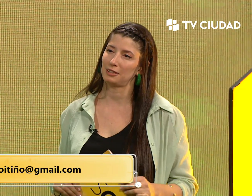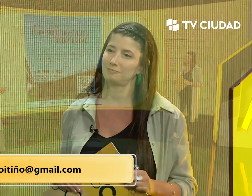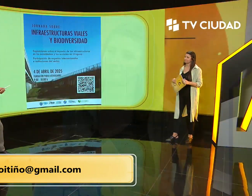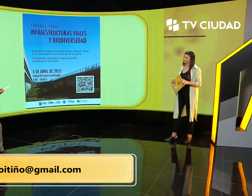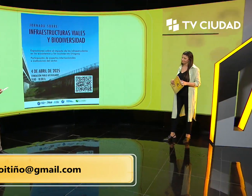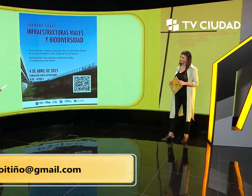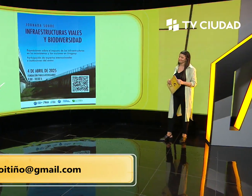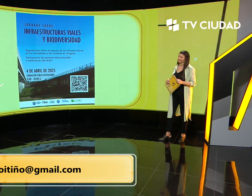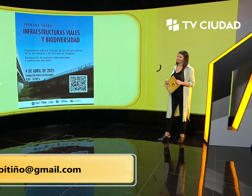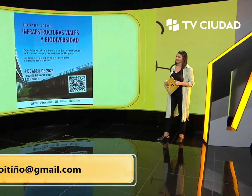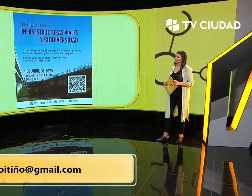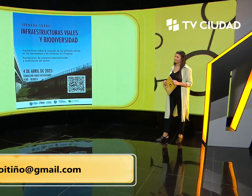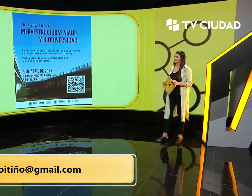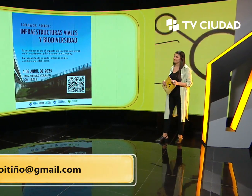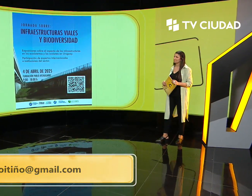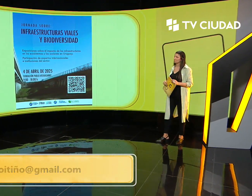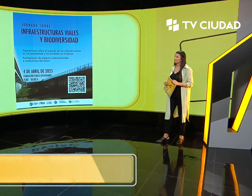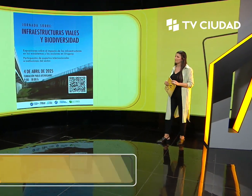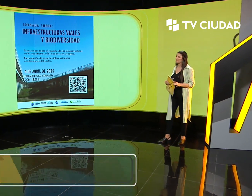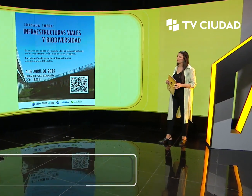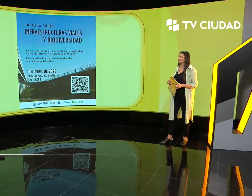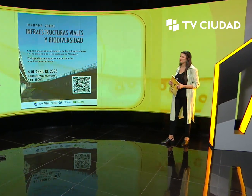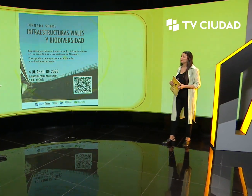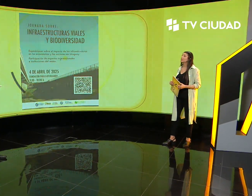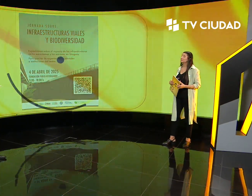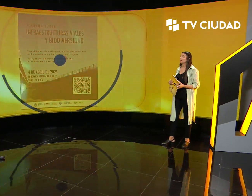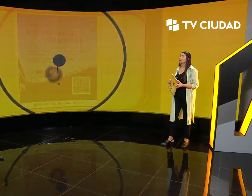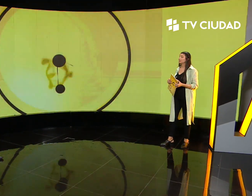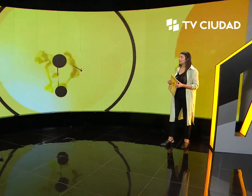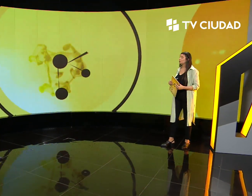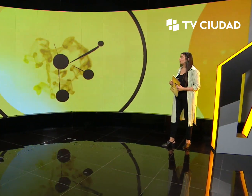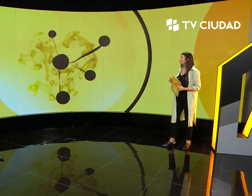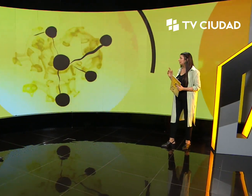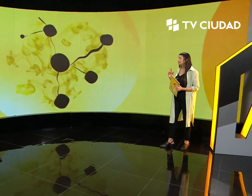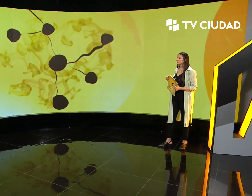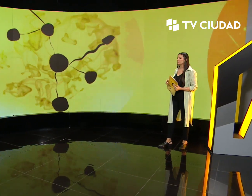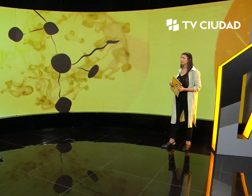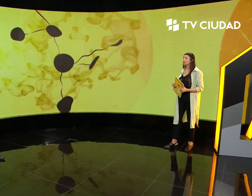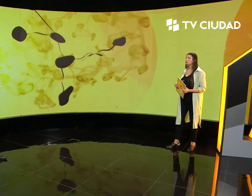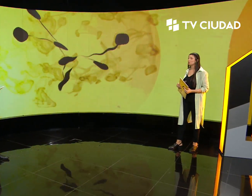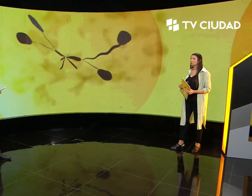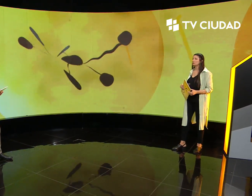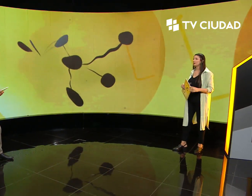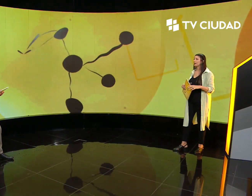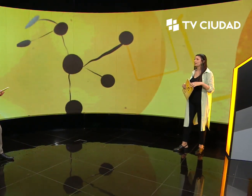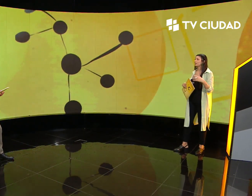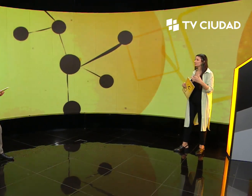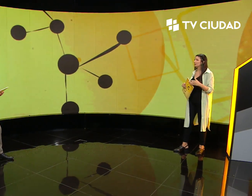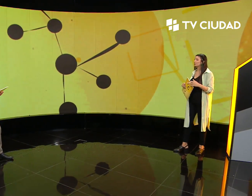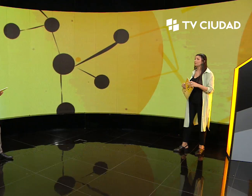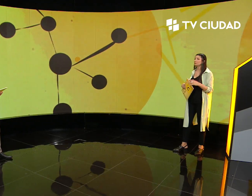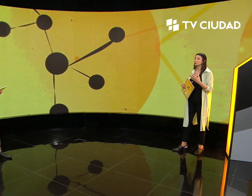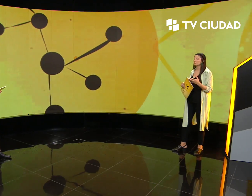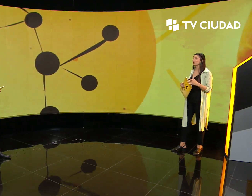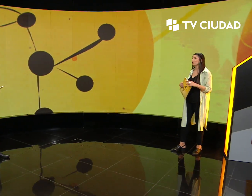Estable. Excelente. Y viene, dijiste, una nueva versión de la aplicación. Sí, justamente en este evento se va a relanzar